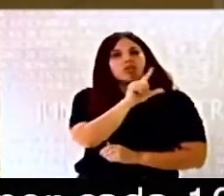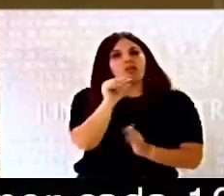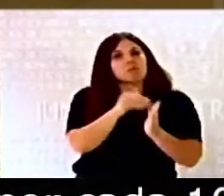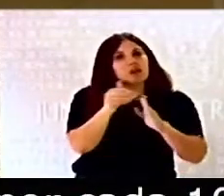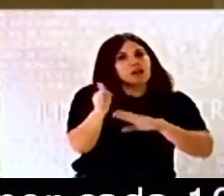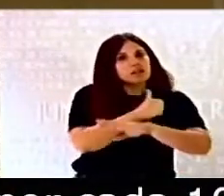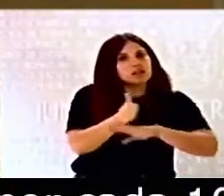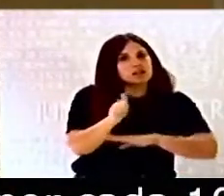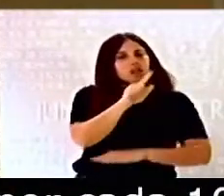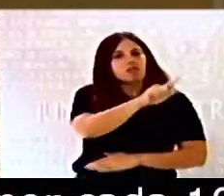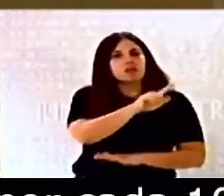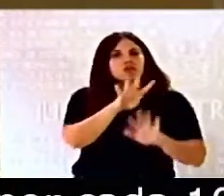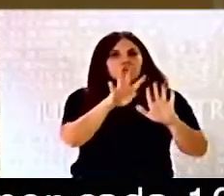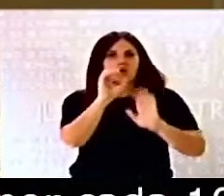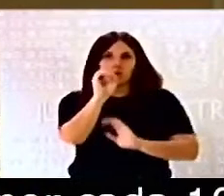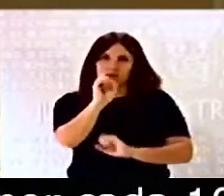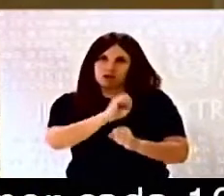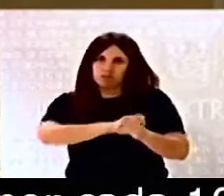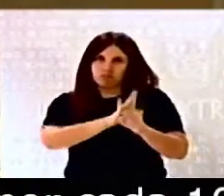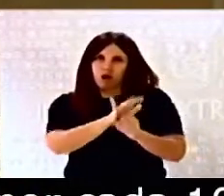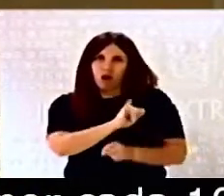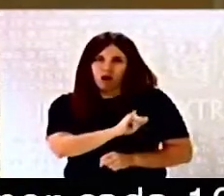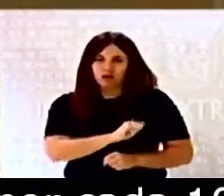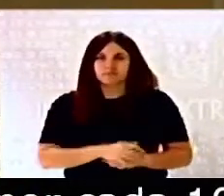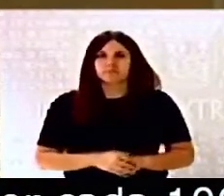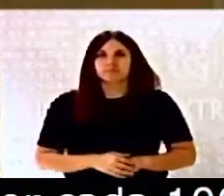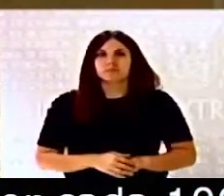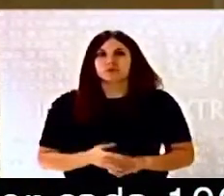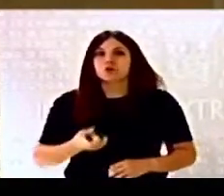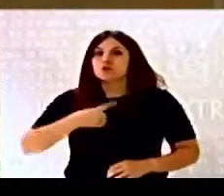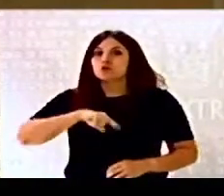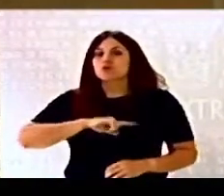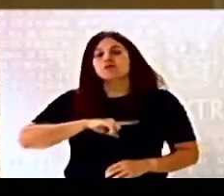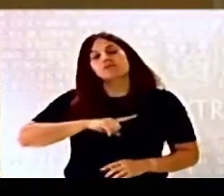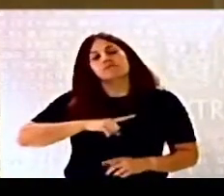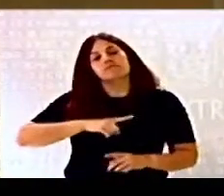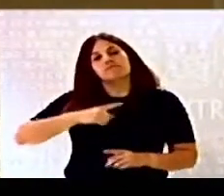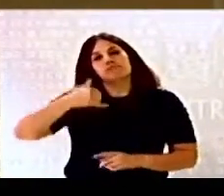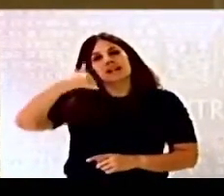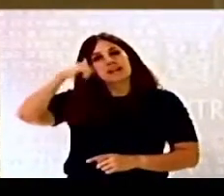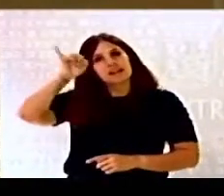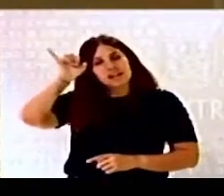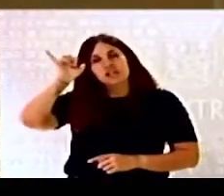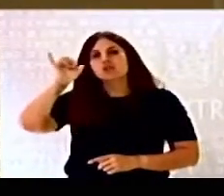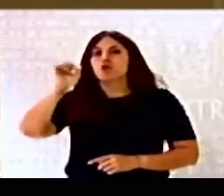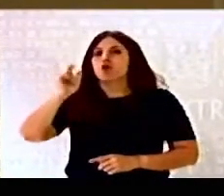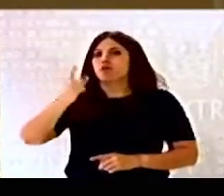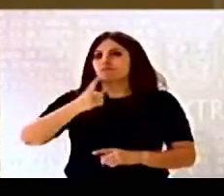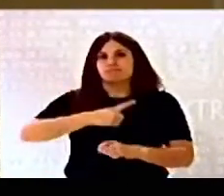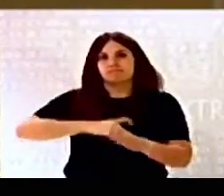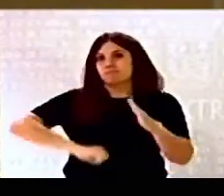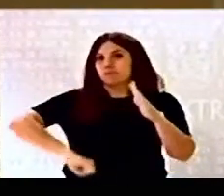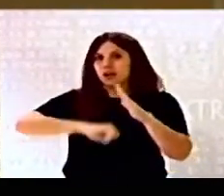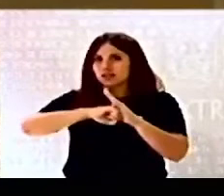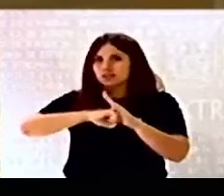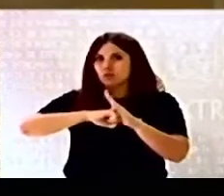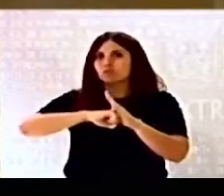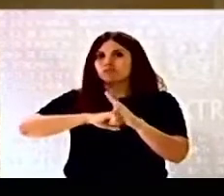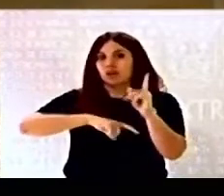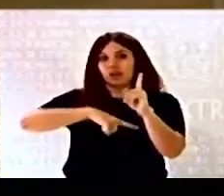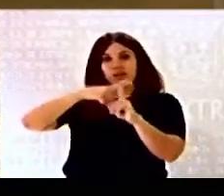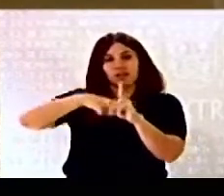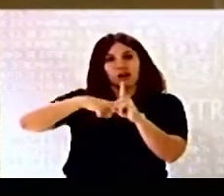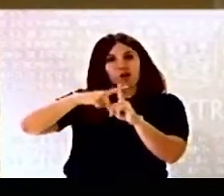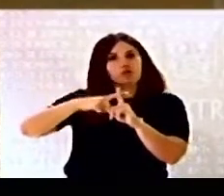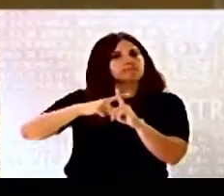100.000 habitantes. Hemos alcanzado el nivel de riesgo extremo en el indicador de la